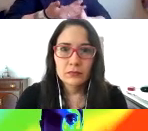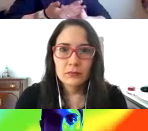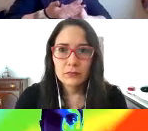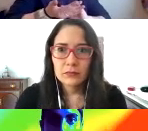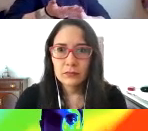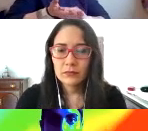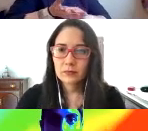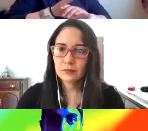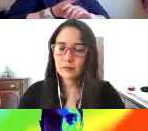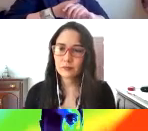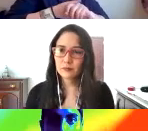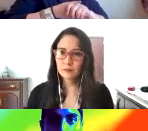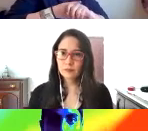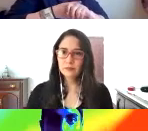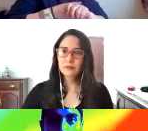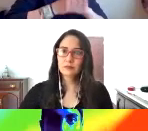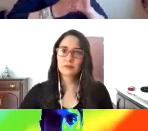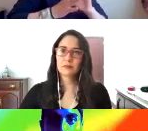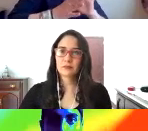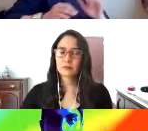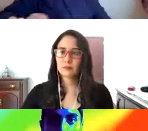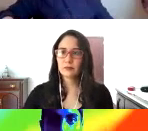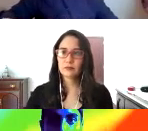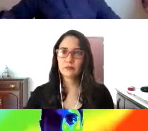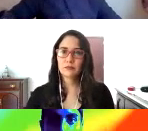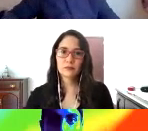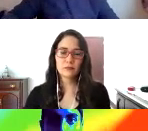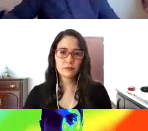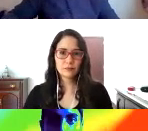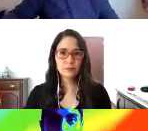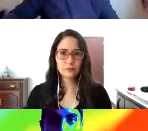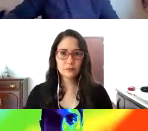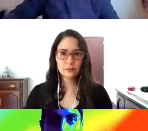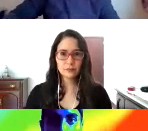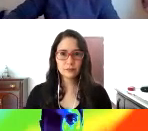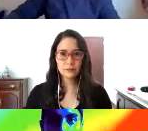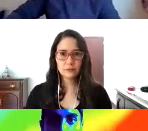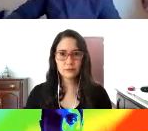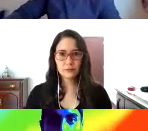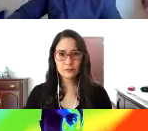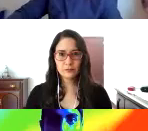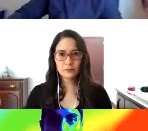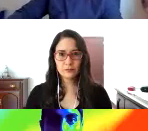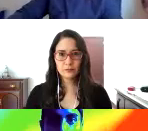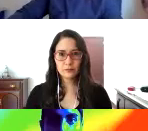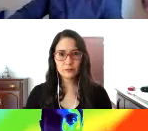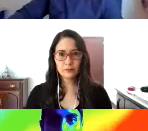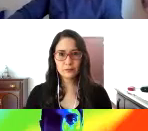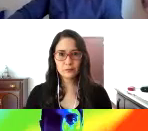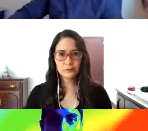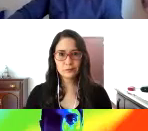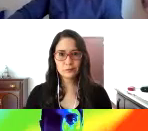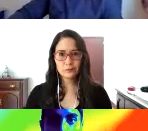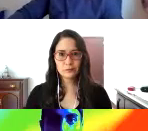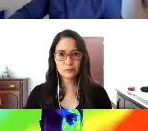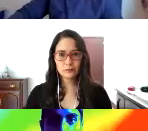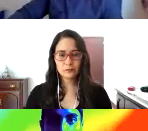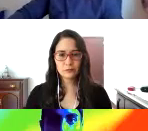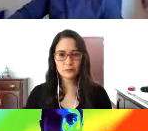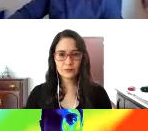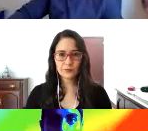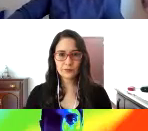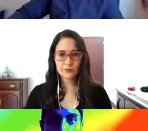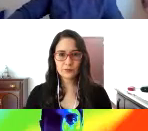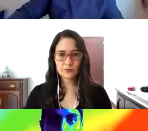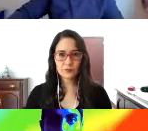pero es mucho menor, pero lo que más está afectando acá es la zona agrícola en la cuenca